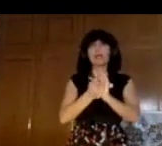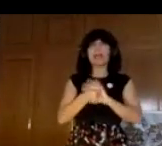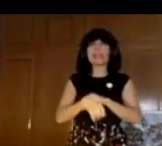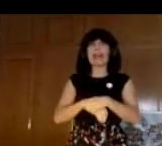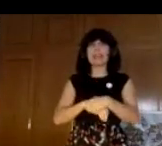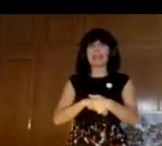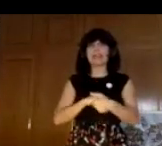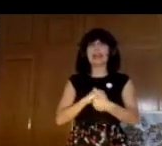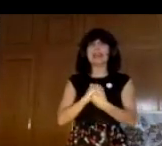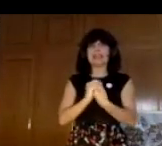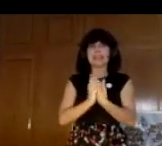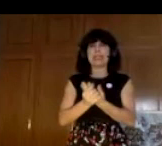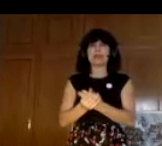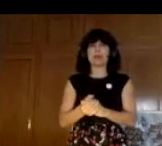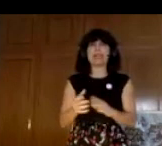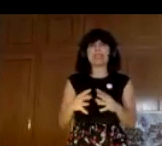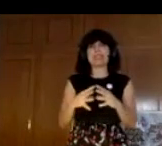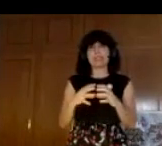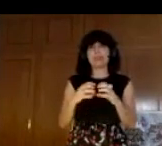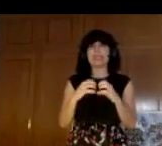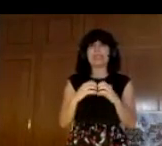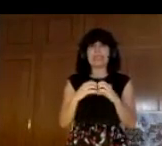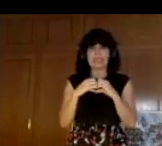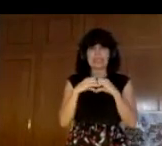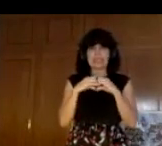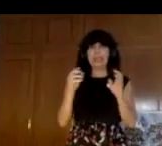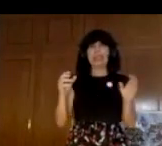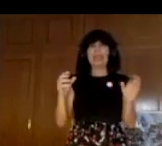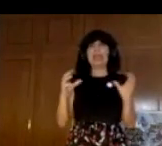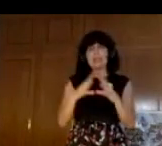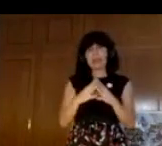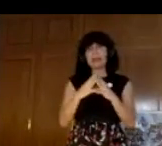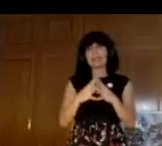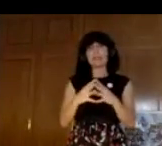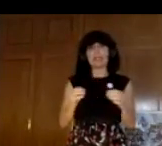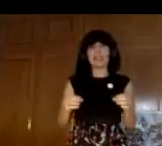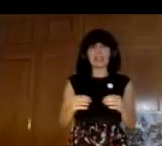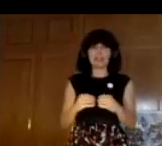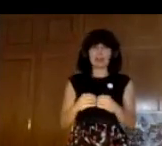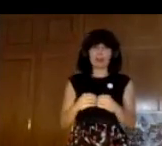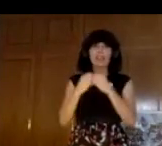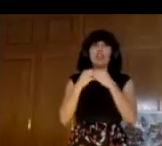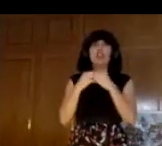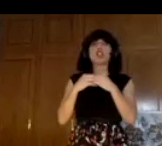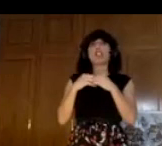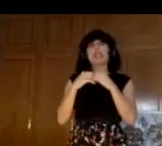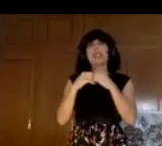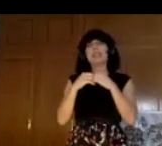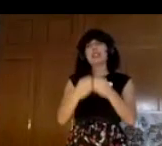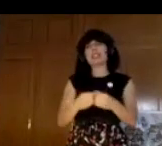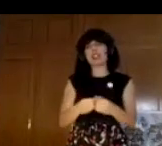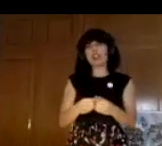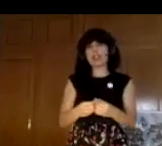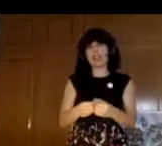una empresa de marketing, de neuromarketing, que se llama Disney, que viene muy bien explicada en el informe,